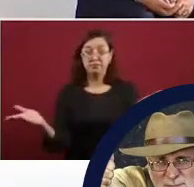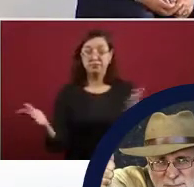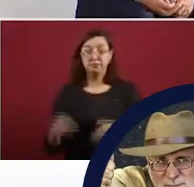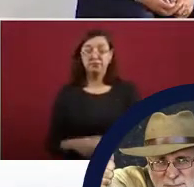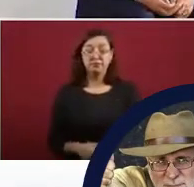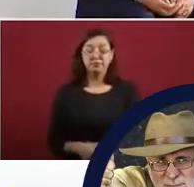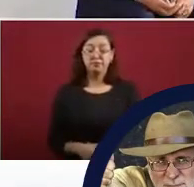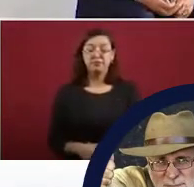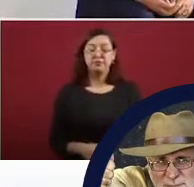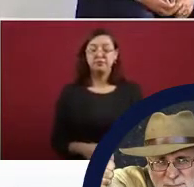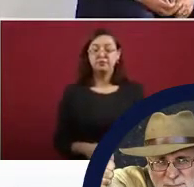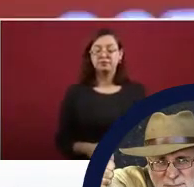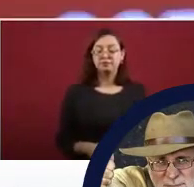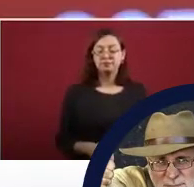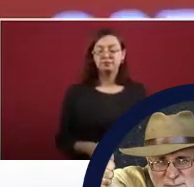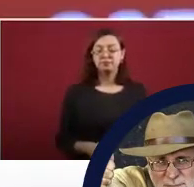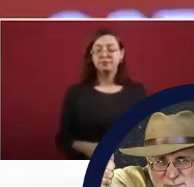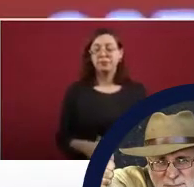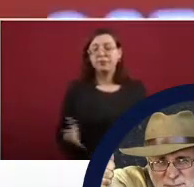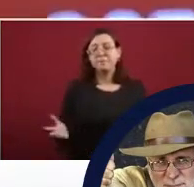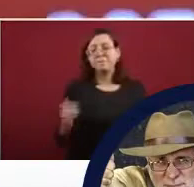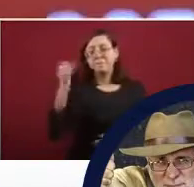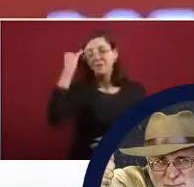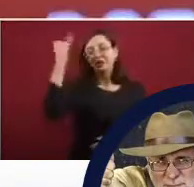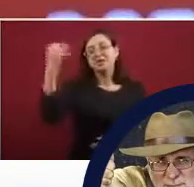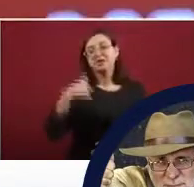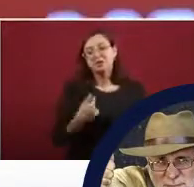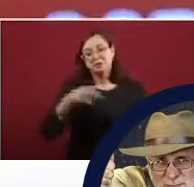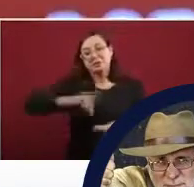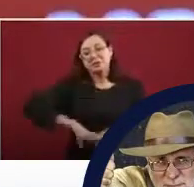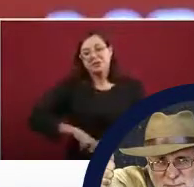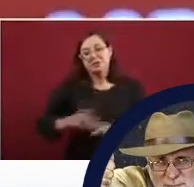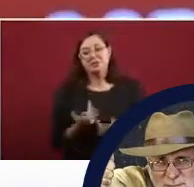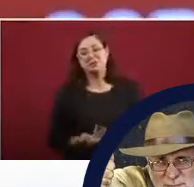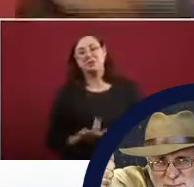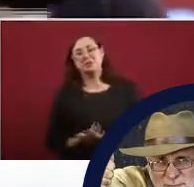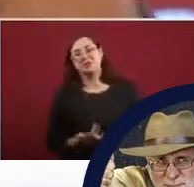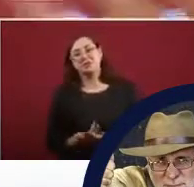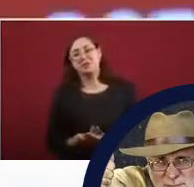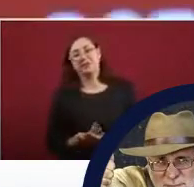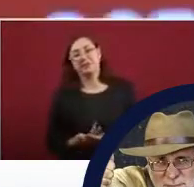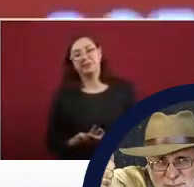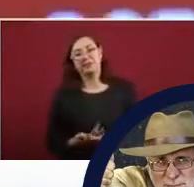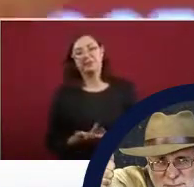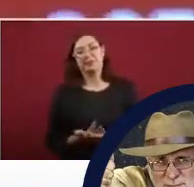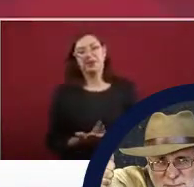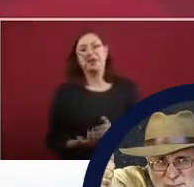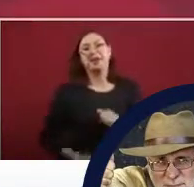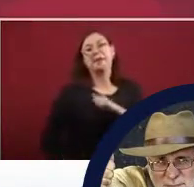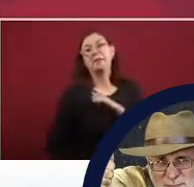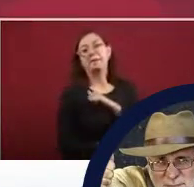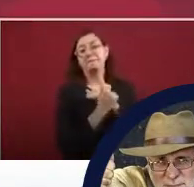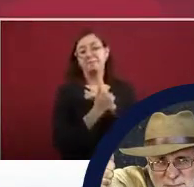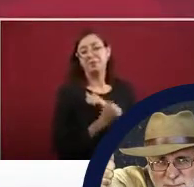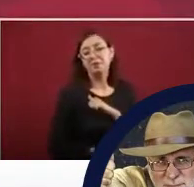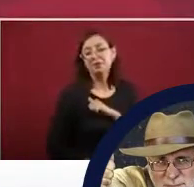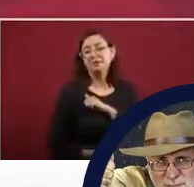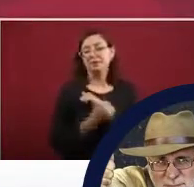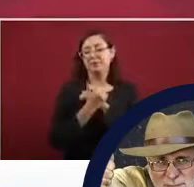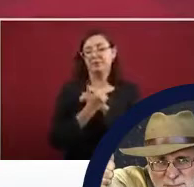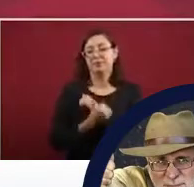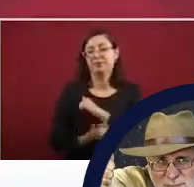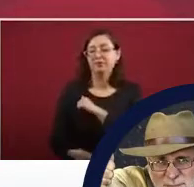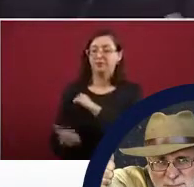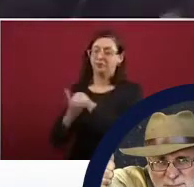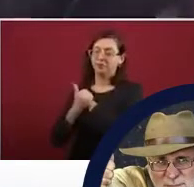sé qué vamos a celebrar, la fiesta de la Encarnación, cuando tenemos tanto desaparecido. Pero bueno, todo